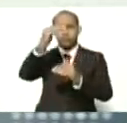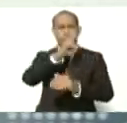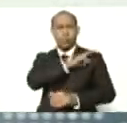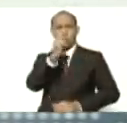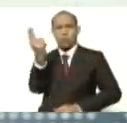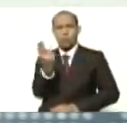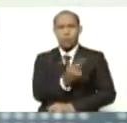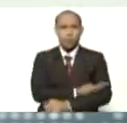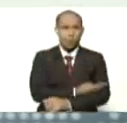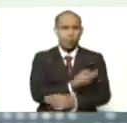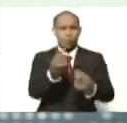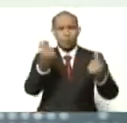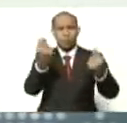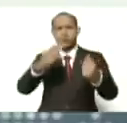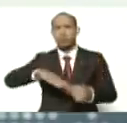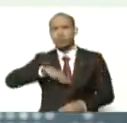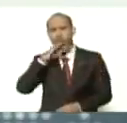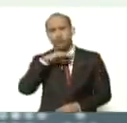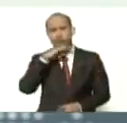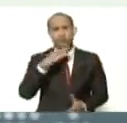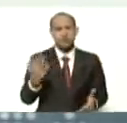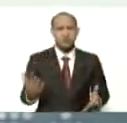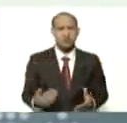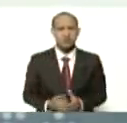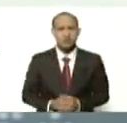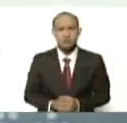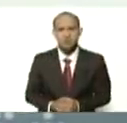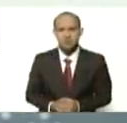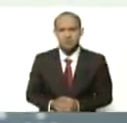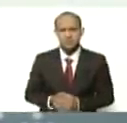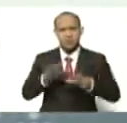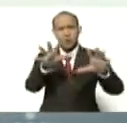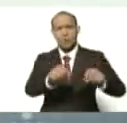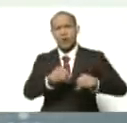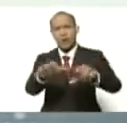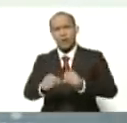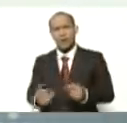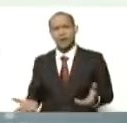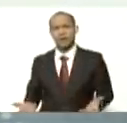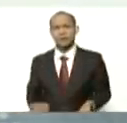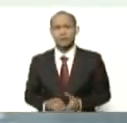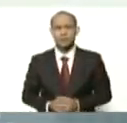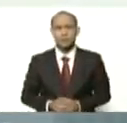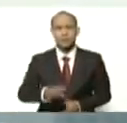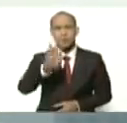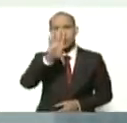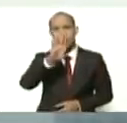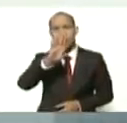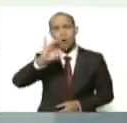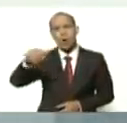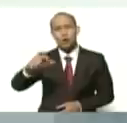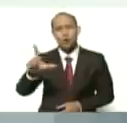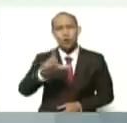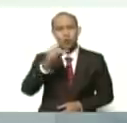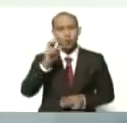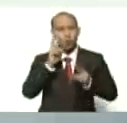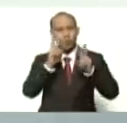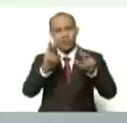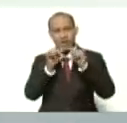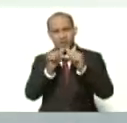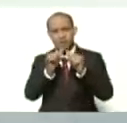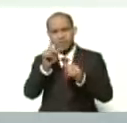financiero total y un acaparamiento el 4 de julio ustedes vieron esa información